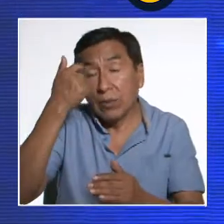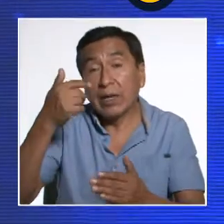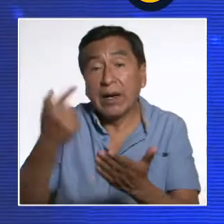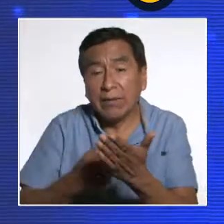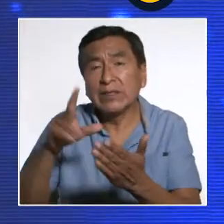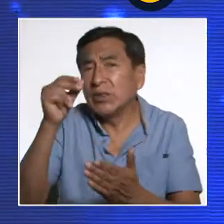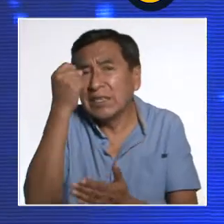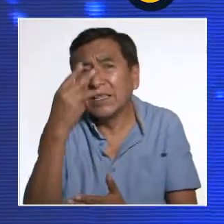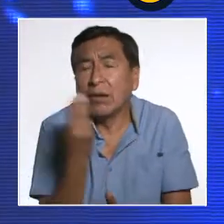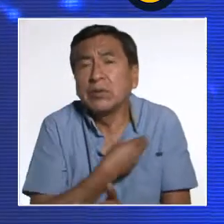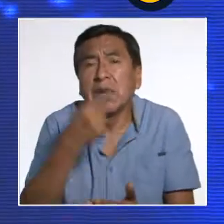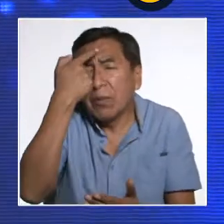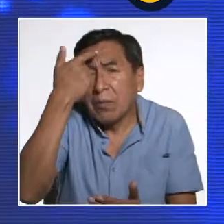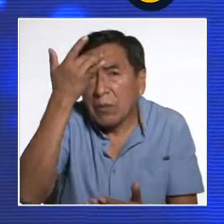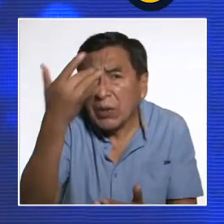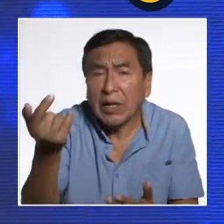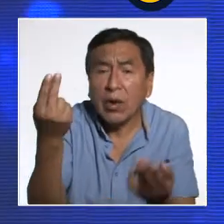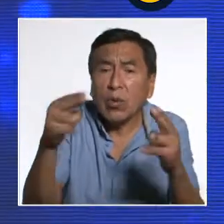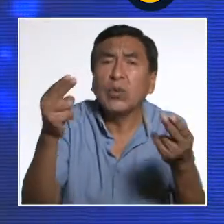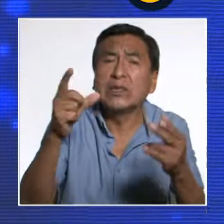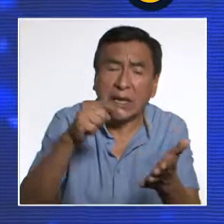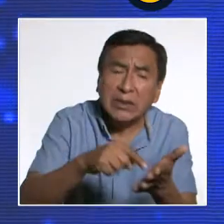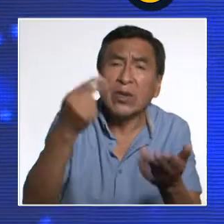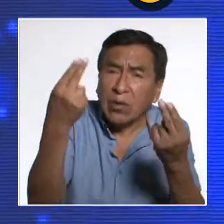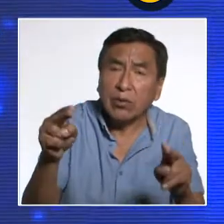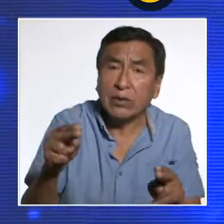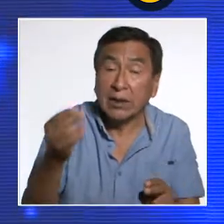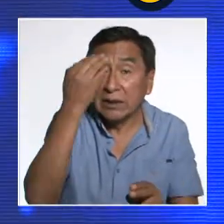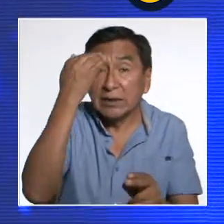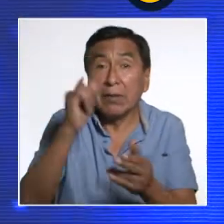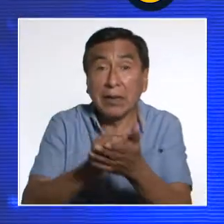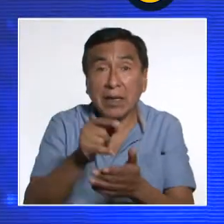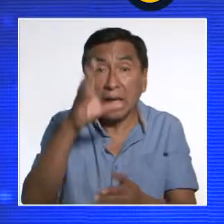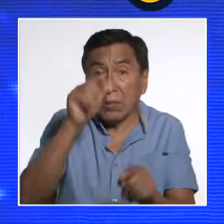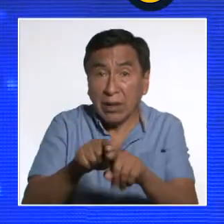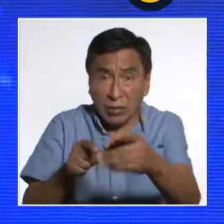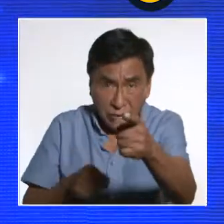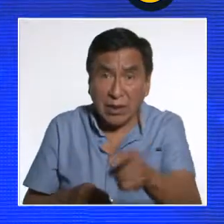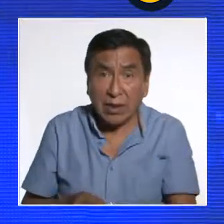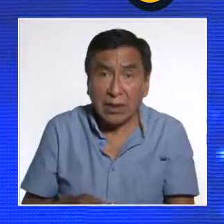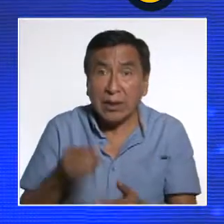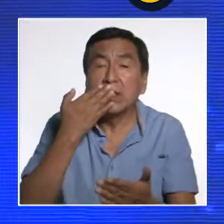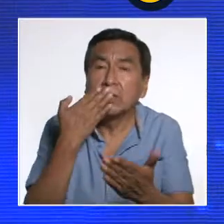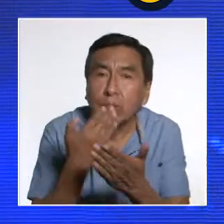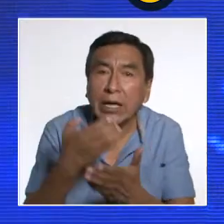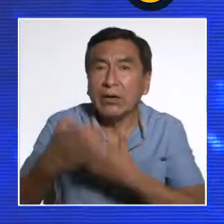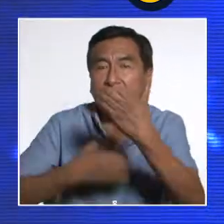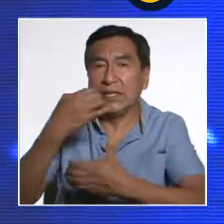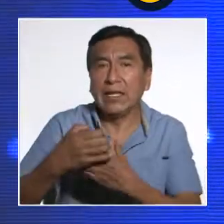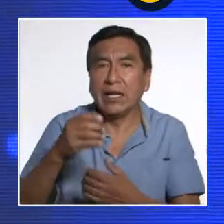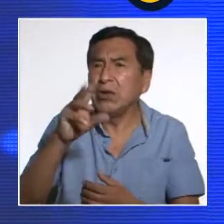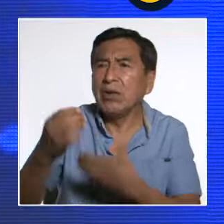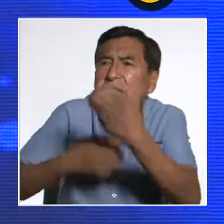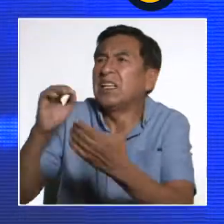entendemos por qué sucede lo que sucede. Y sabe que, mi hermano, es bueno gritar, pero no grite delante de los hombres, grite